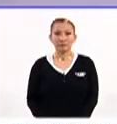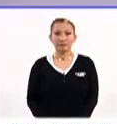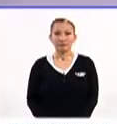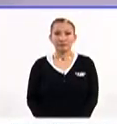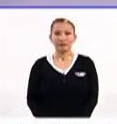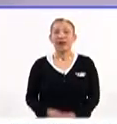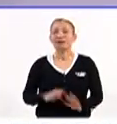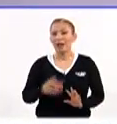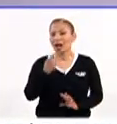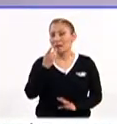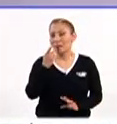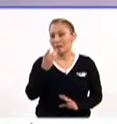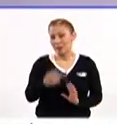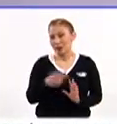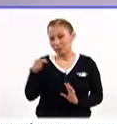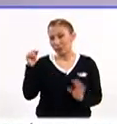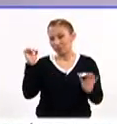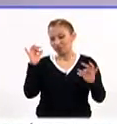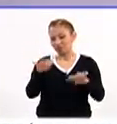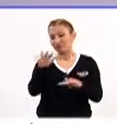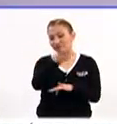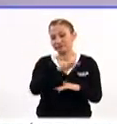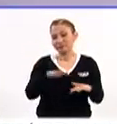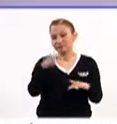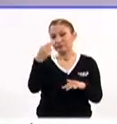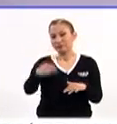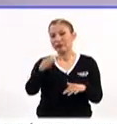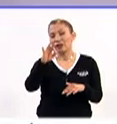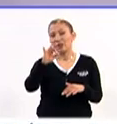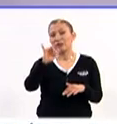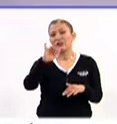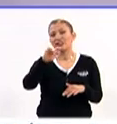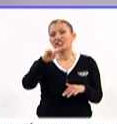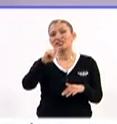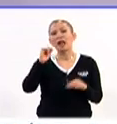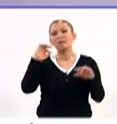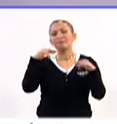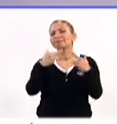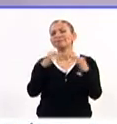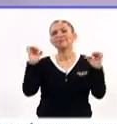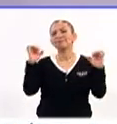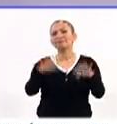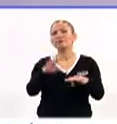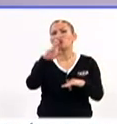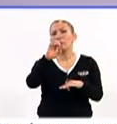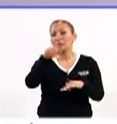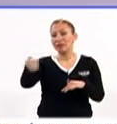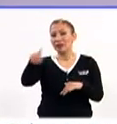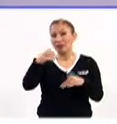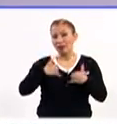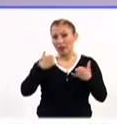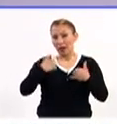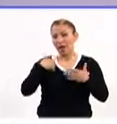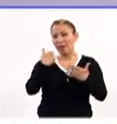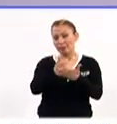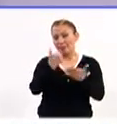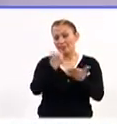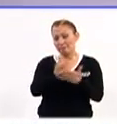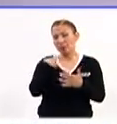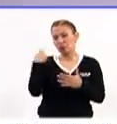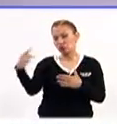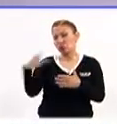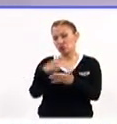Y bueno, ya hemos hablado mucho de este evento, un evento que se llama FIRST. Es un encuentro de robótica que busca que los jóvenes contribuyan